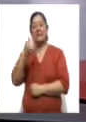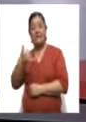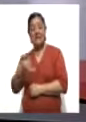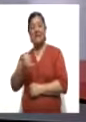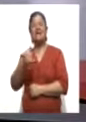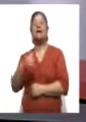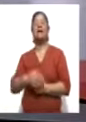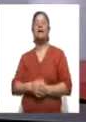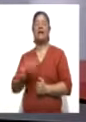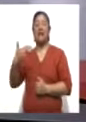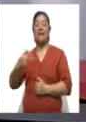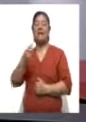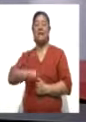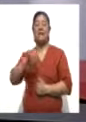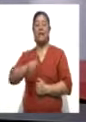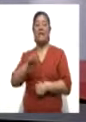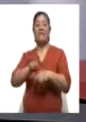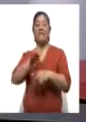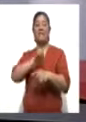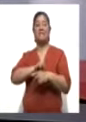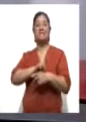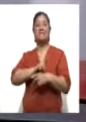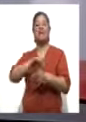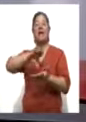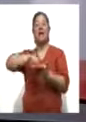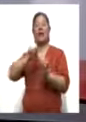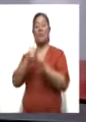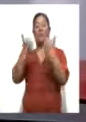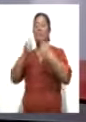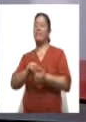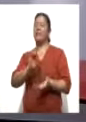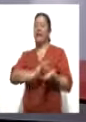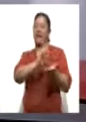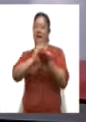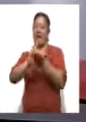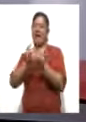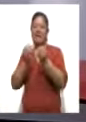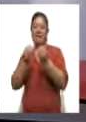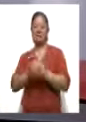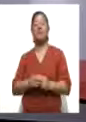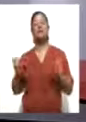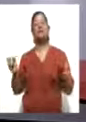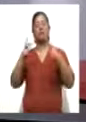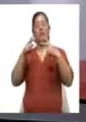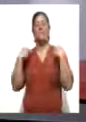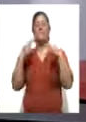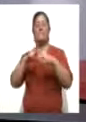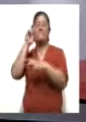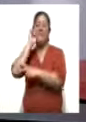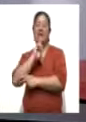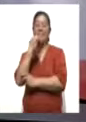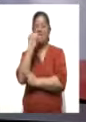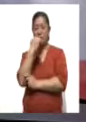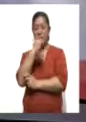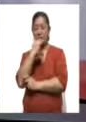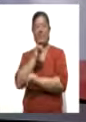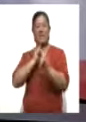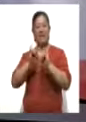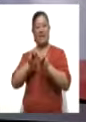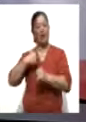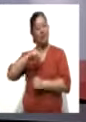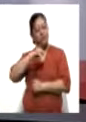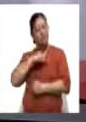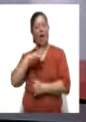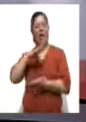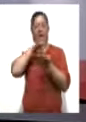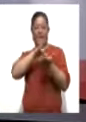quien saluda desde el municipio de Calpulalpan. Muchísimas gracias. Despedimos a la maestra Miroslava Amador, nuestra intérprete que nos